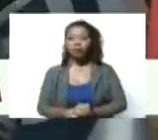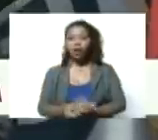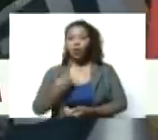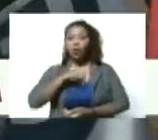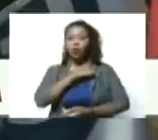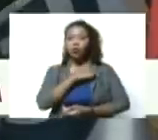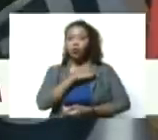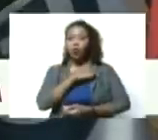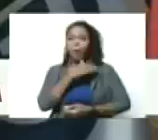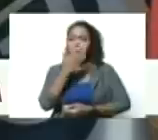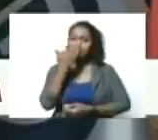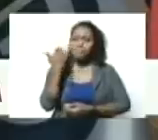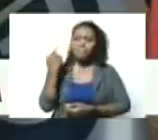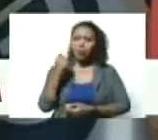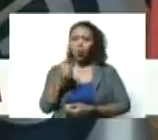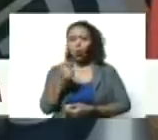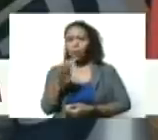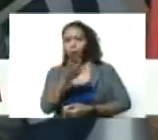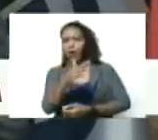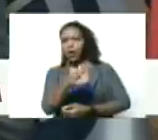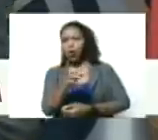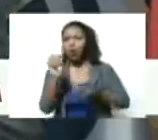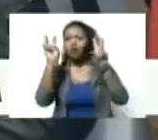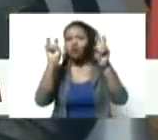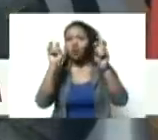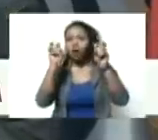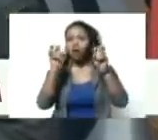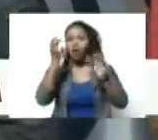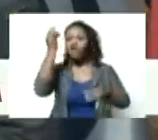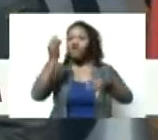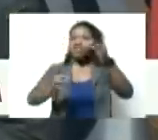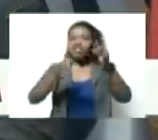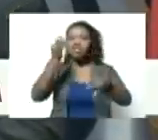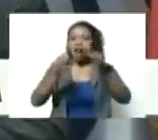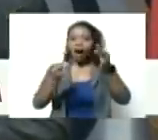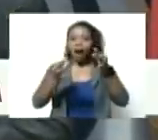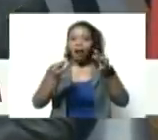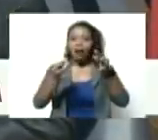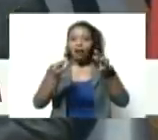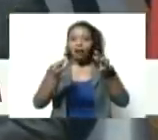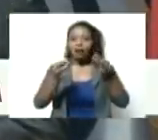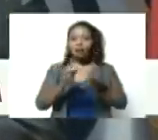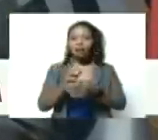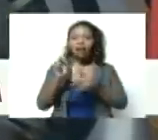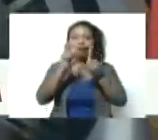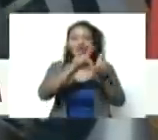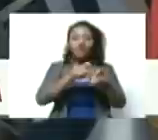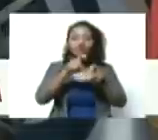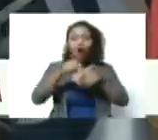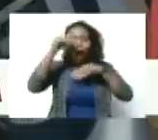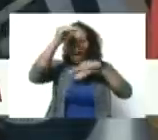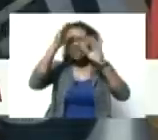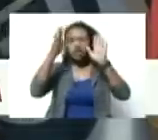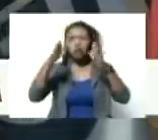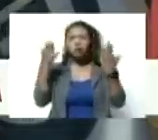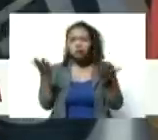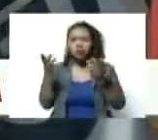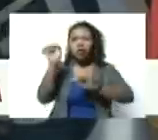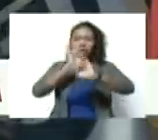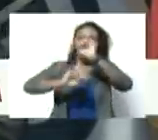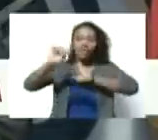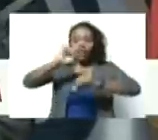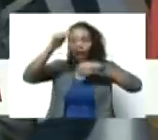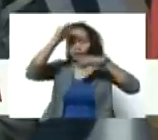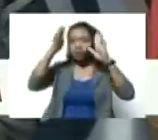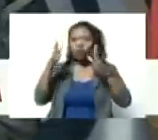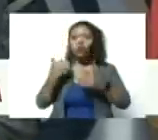nosotros hace poco anunciamos una nueva fiscalía, la Fiscalía Agraria, para atender y defender los derechos de